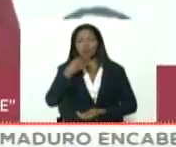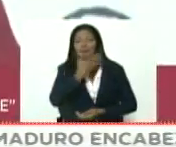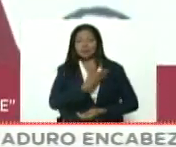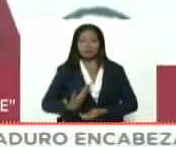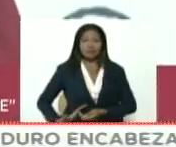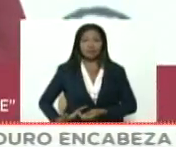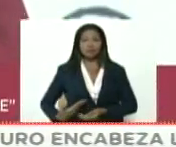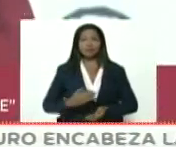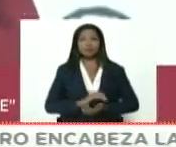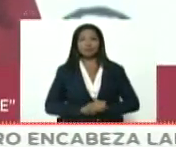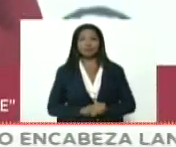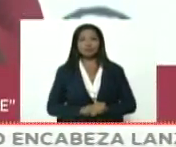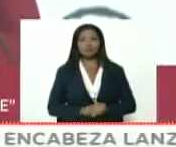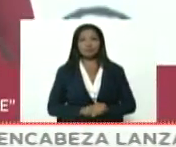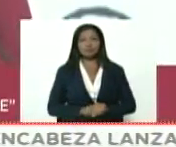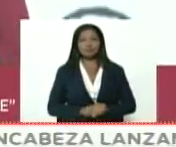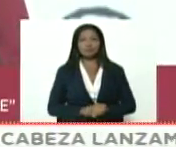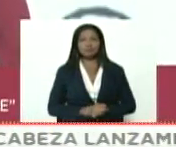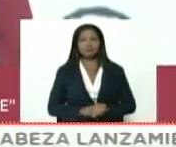presidente.